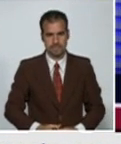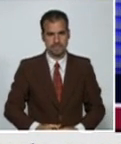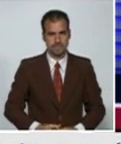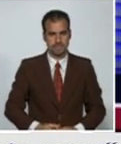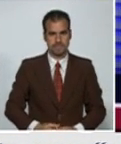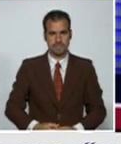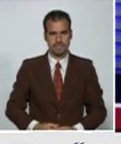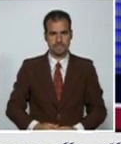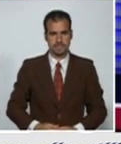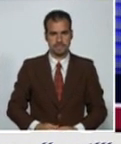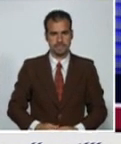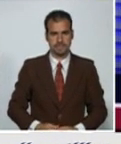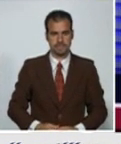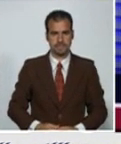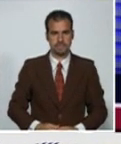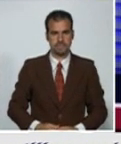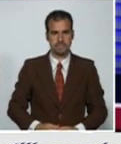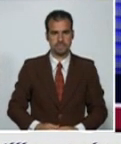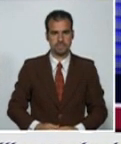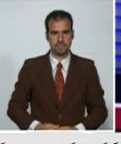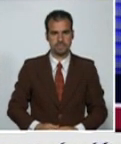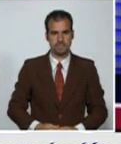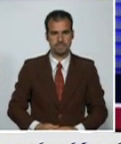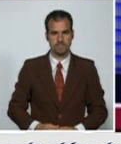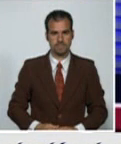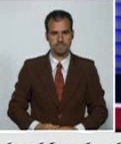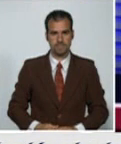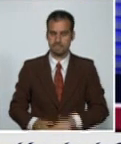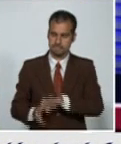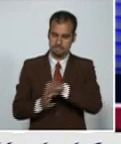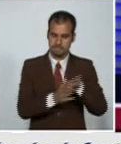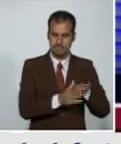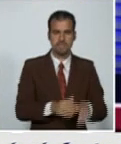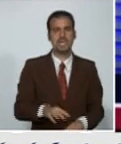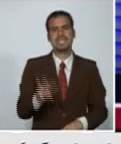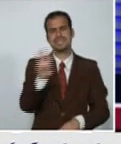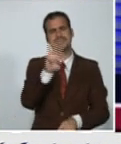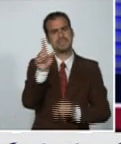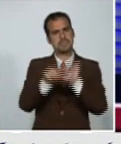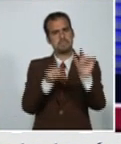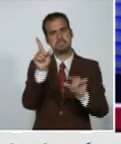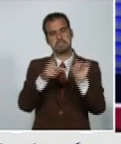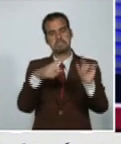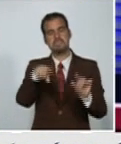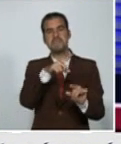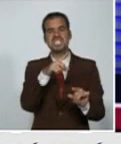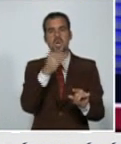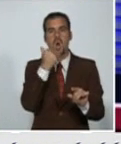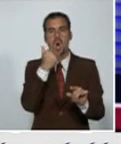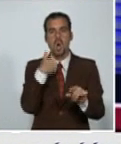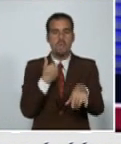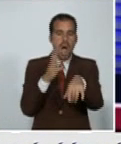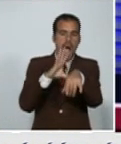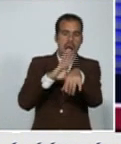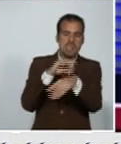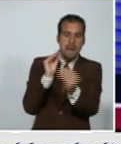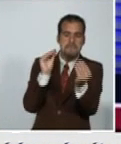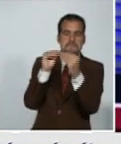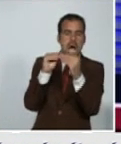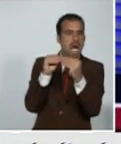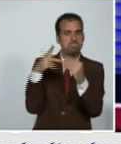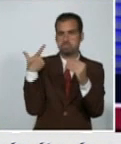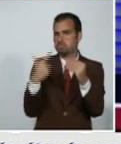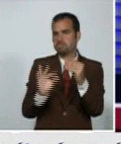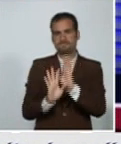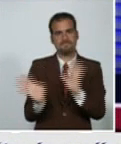6,9%. 33 de los diagnosticados ayer se trabaja para precisar la fuente